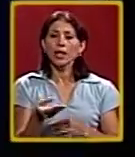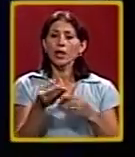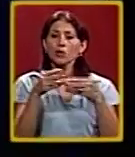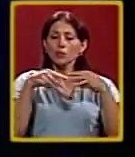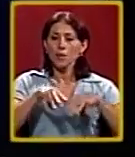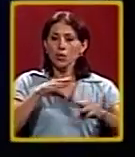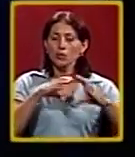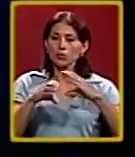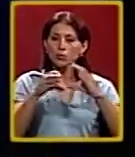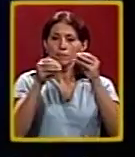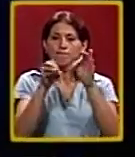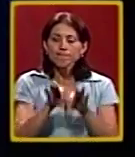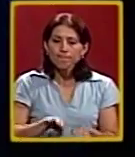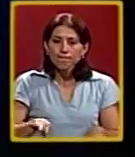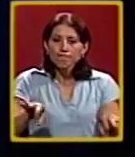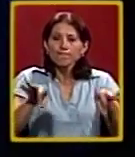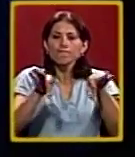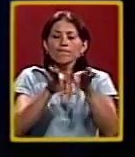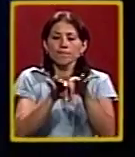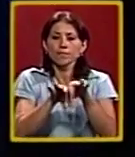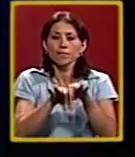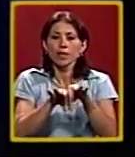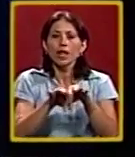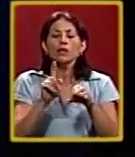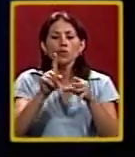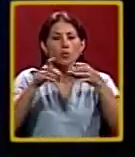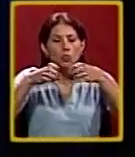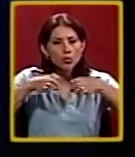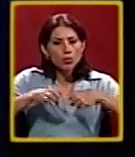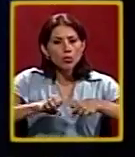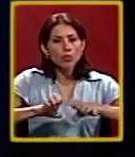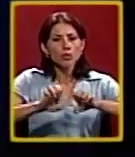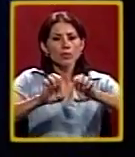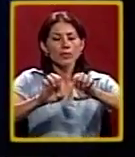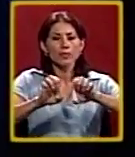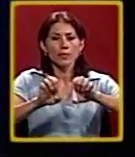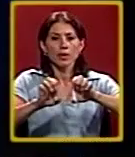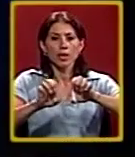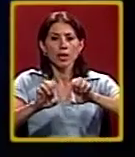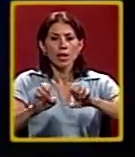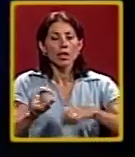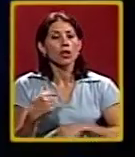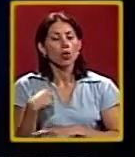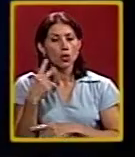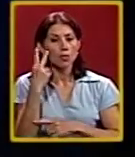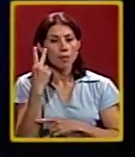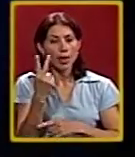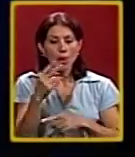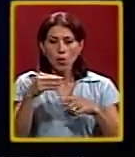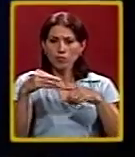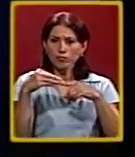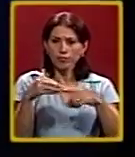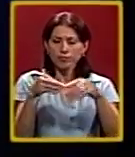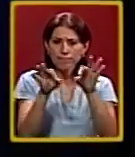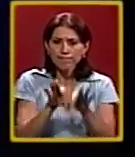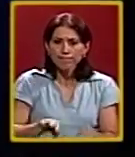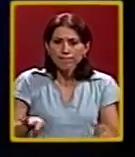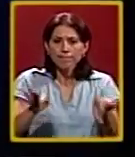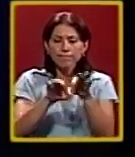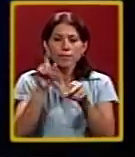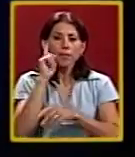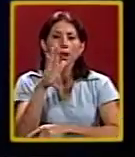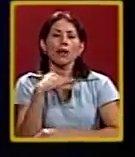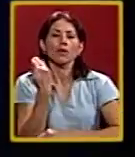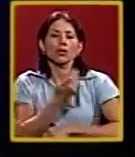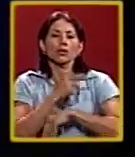esenciales, yo los veo estratégicos y los veo fundamentales para nuestro país y